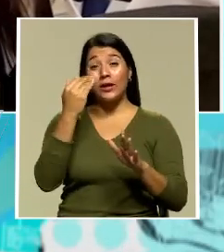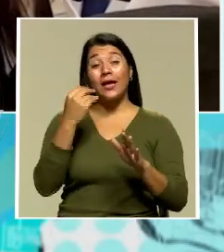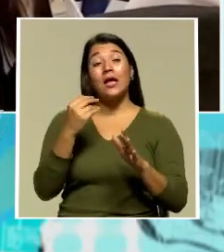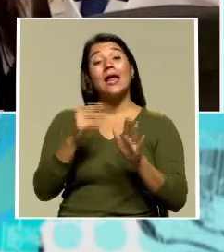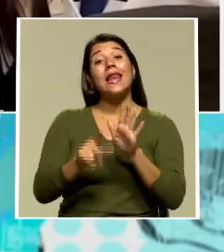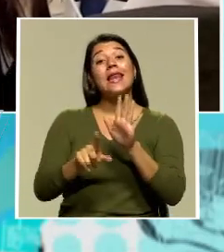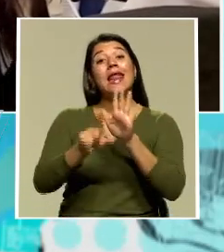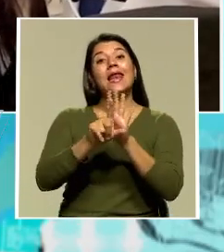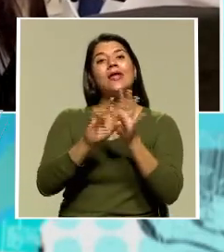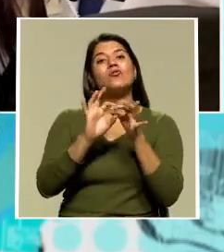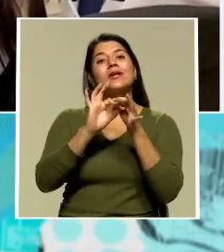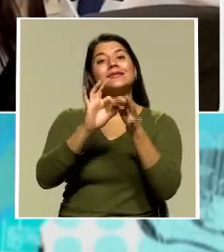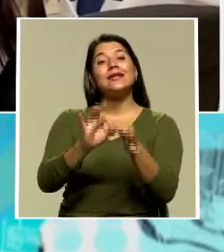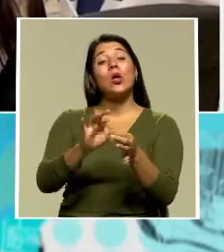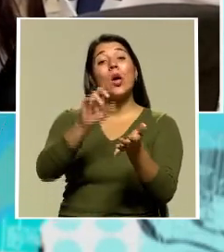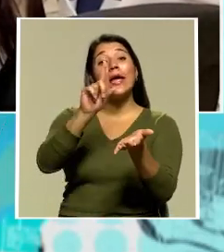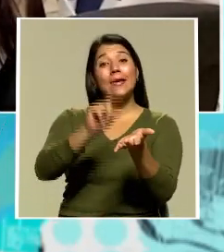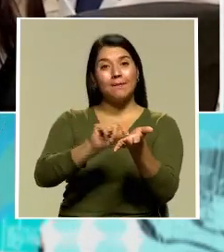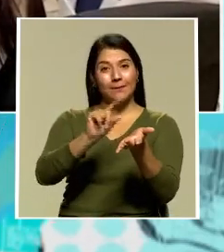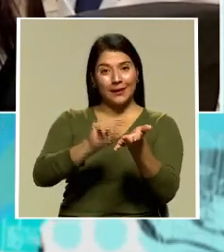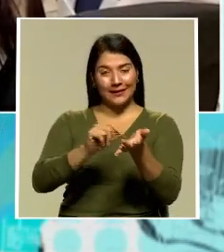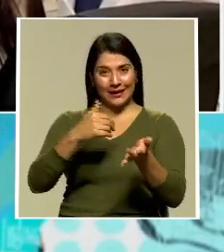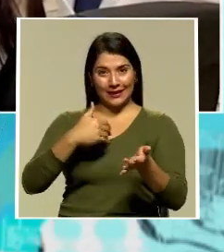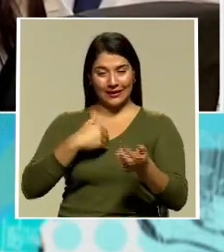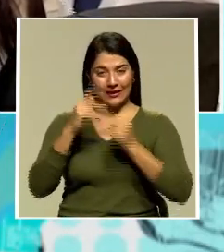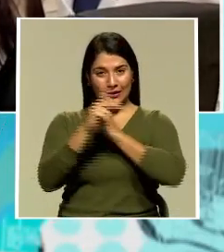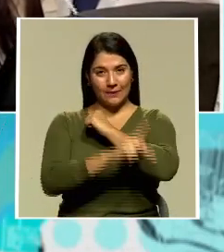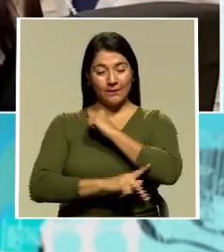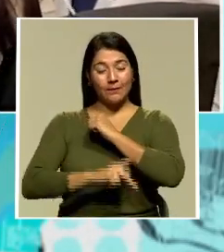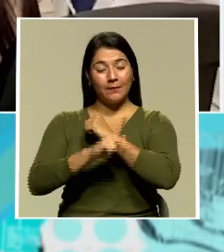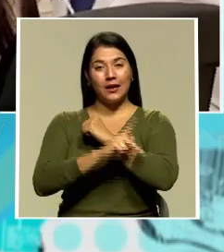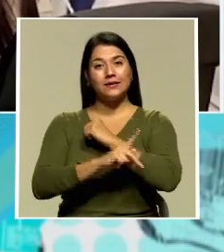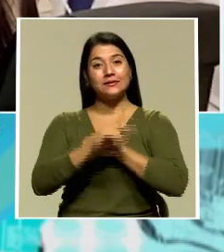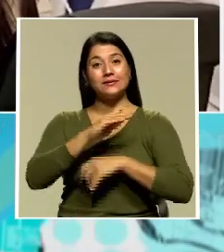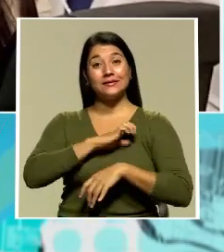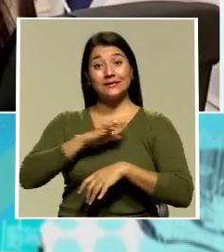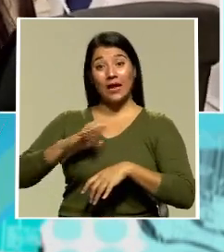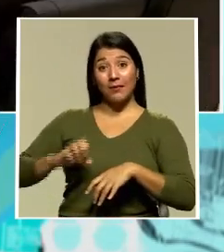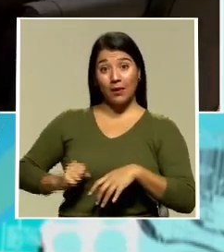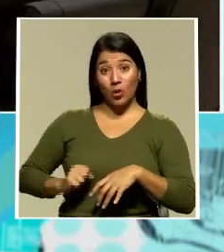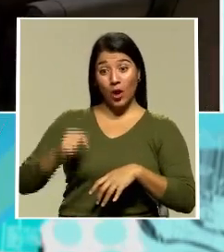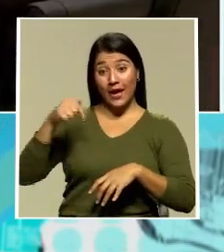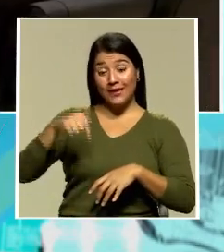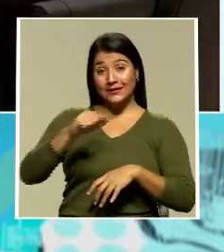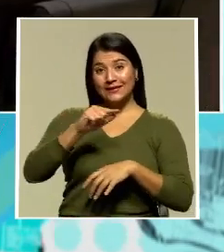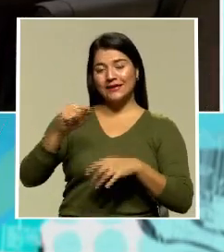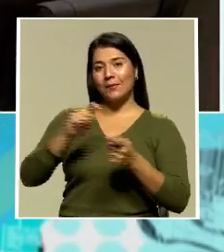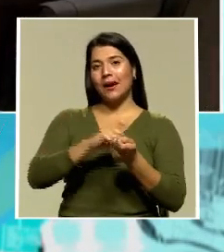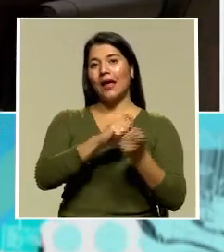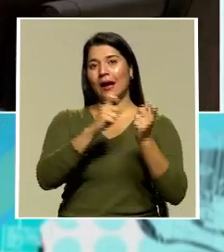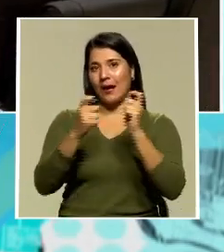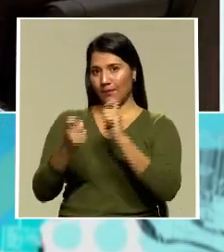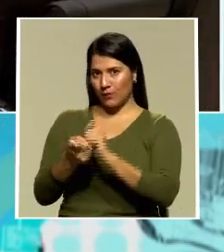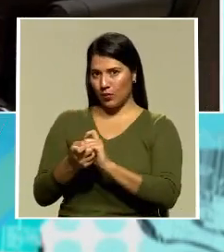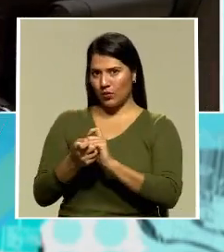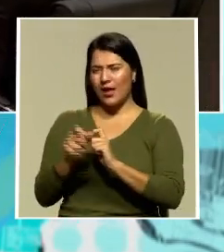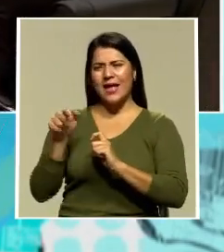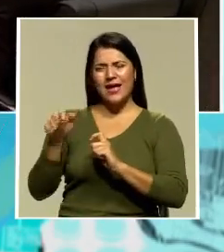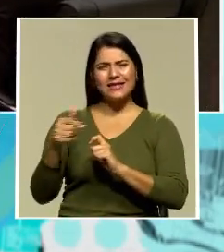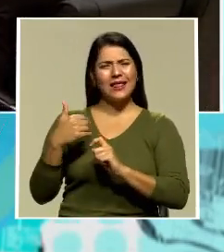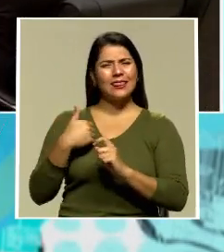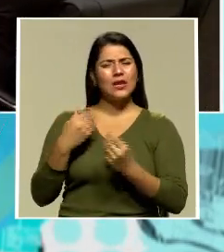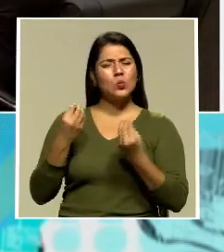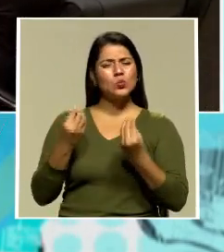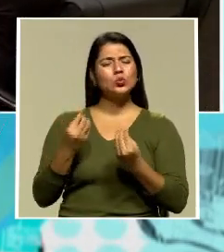República no ha tomado pues las decisiones más felices en cuanto a su relación con el gremio. Pero sobre